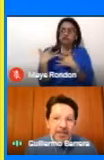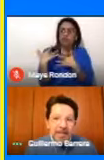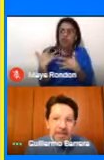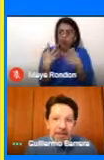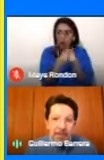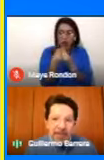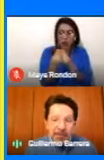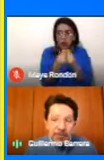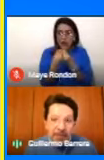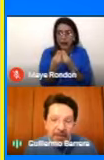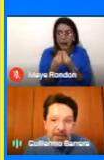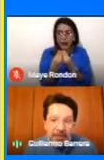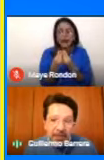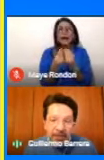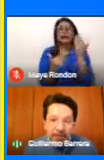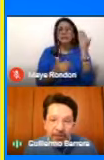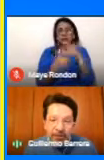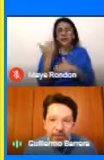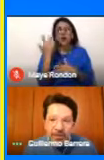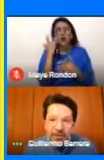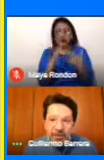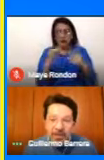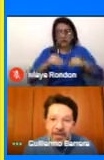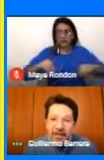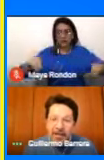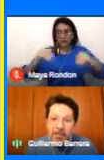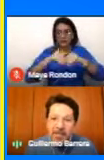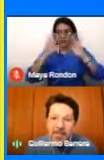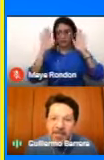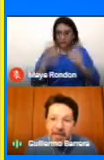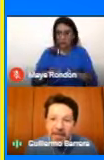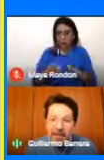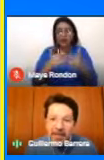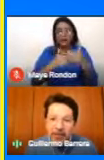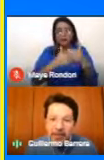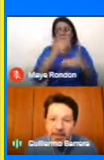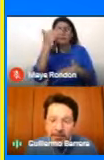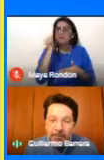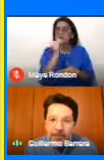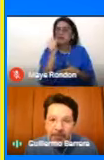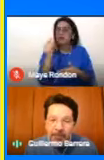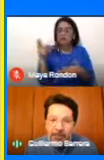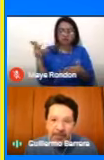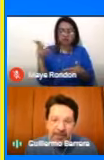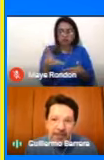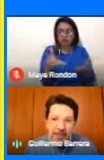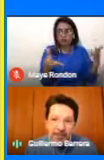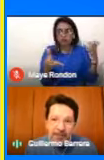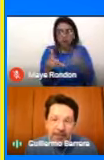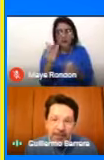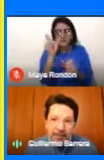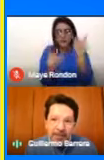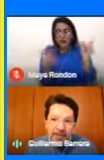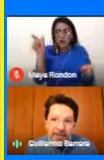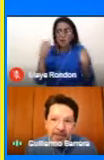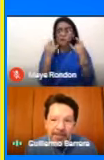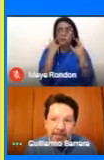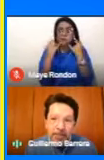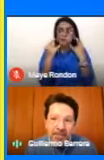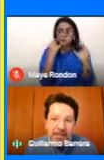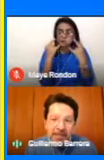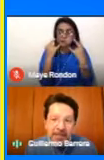concertación, empezamos a ver que en los territorios empiezan a reunirse personas con intereses